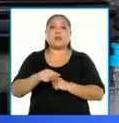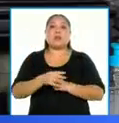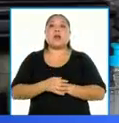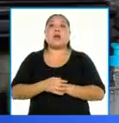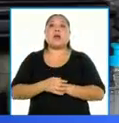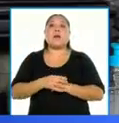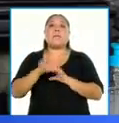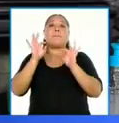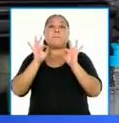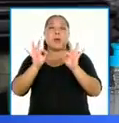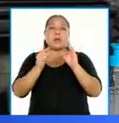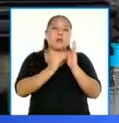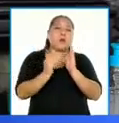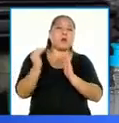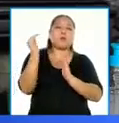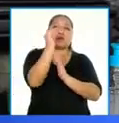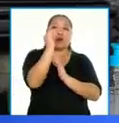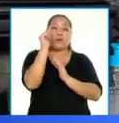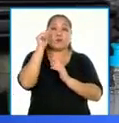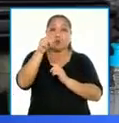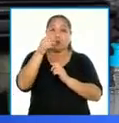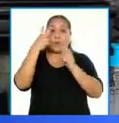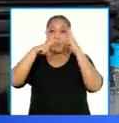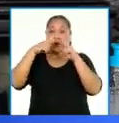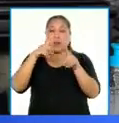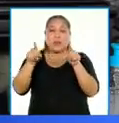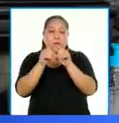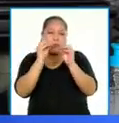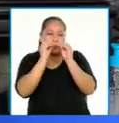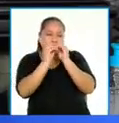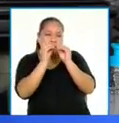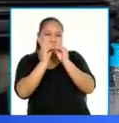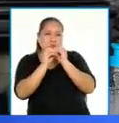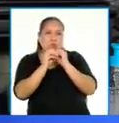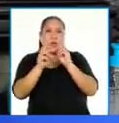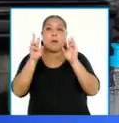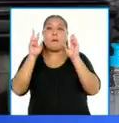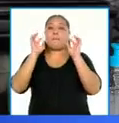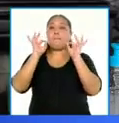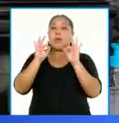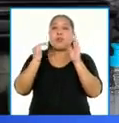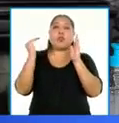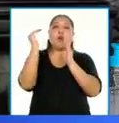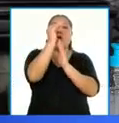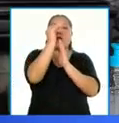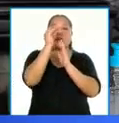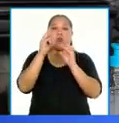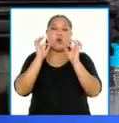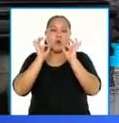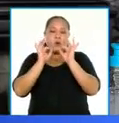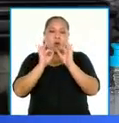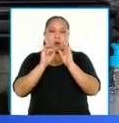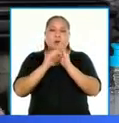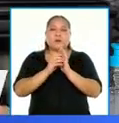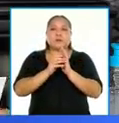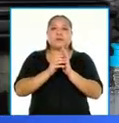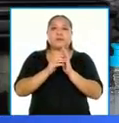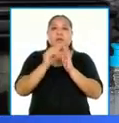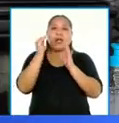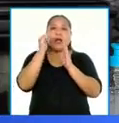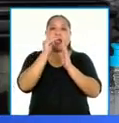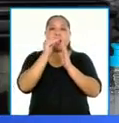situación de riesgo extremo, y ustedes van a ver también que hay unos ajustes en riesgo alto, riesgo moderado y